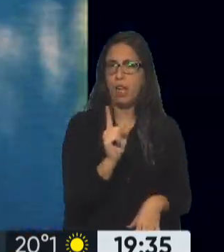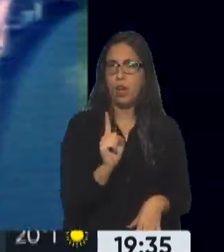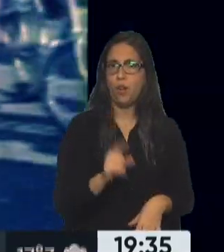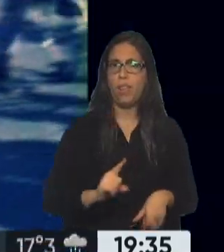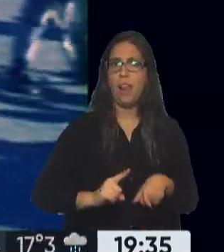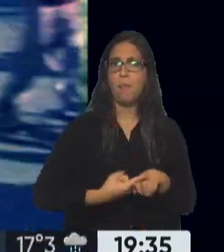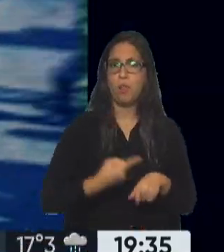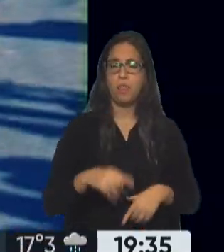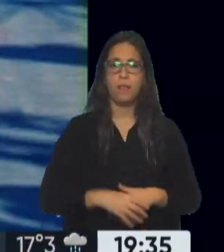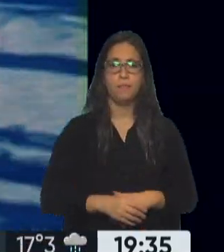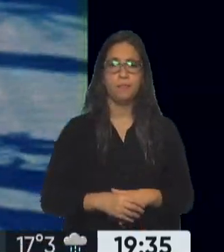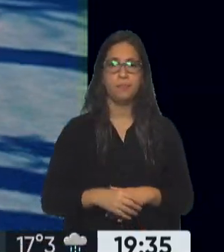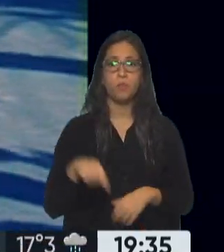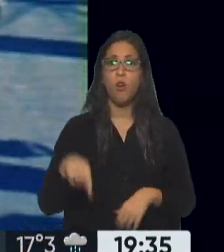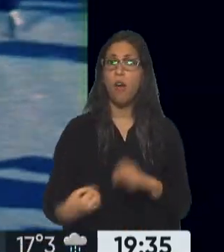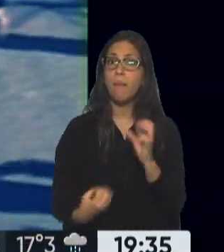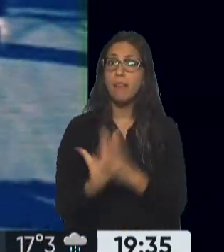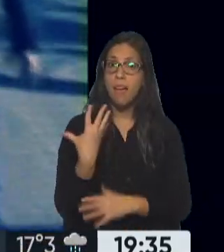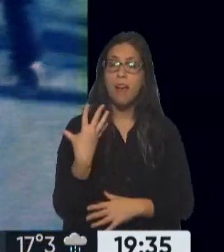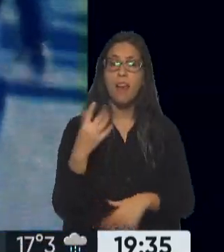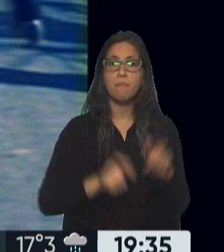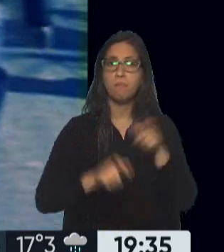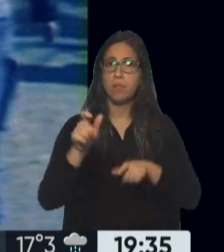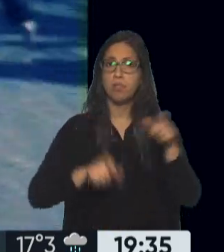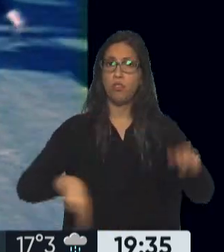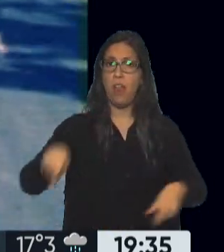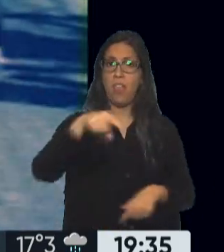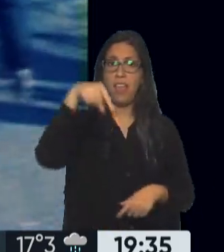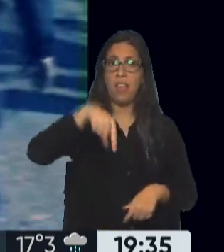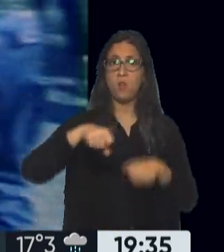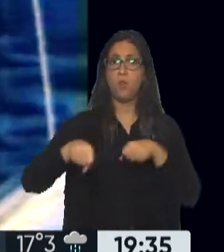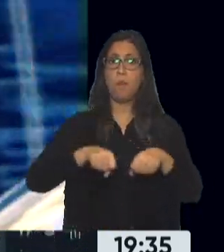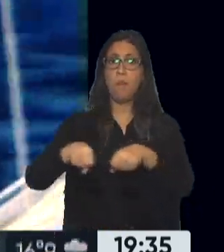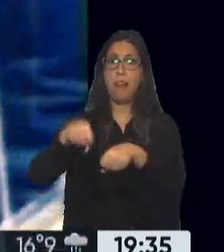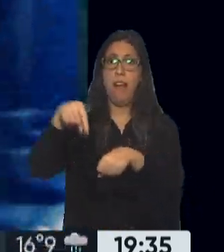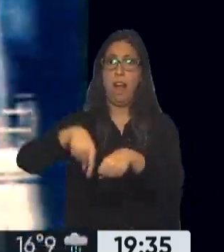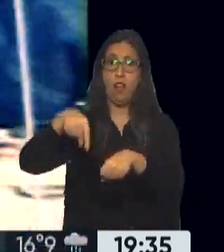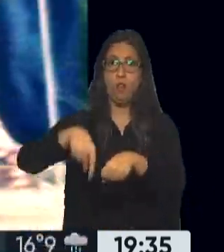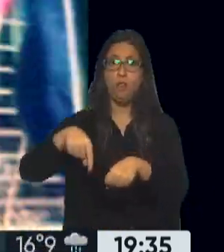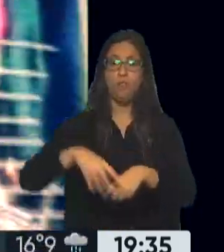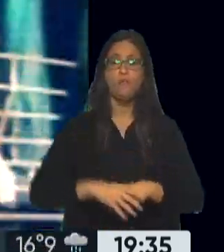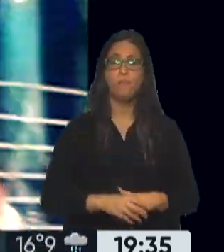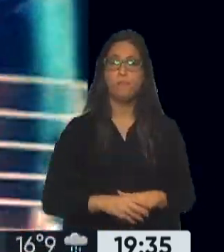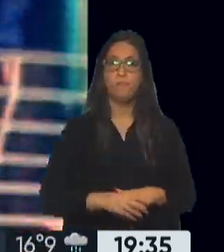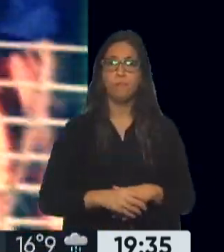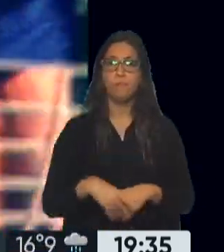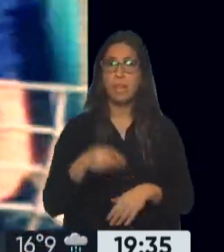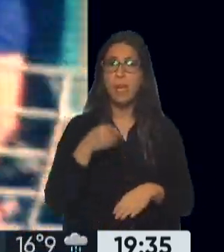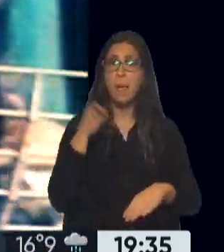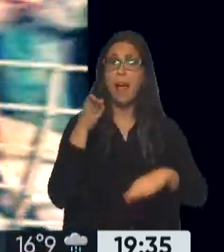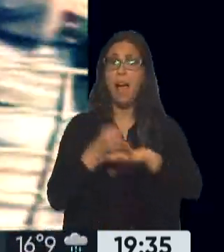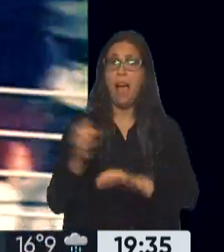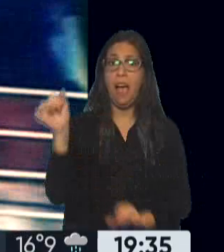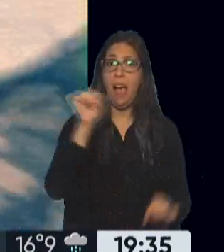La mañana de hoy, cuando el personal de este supermercado se aprestaba a limpiarlo,